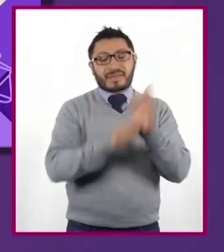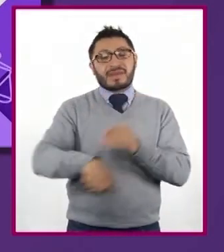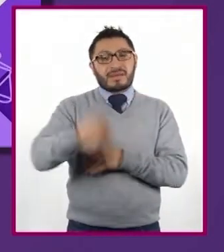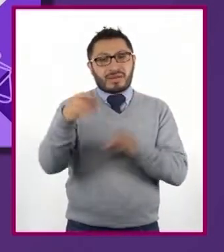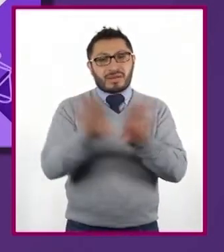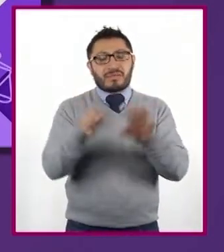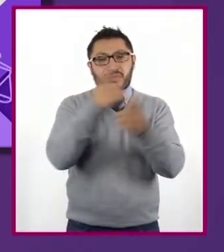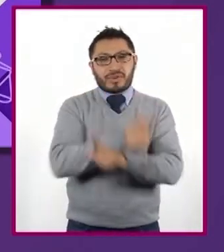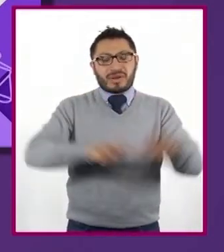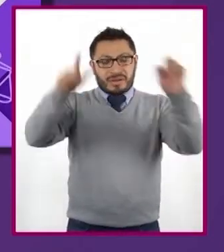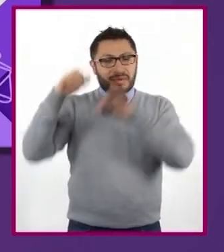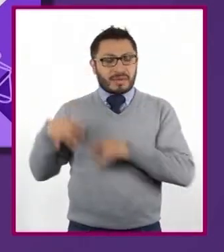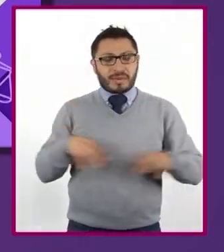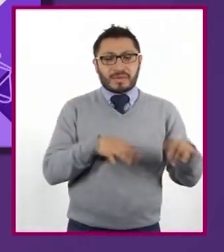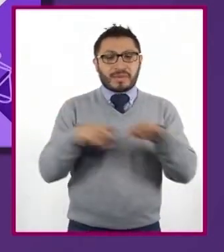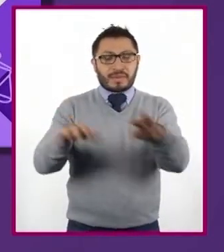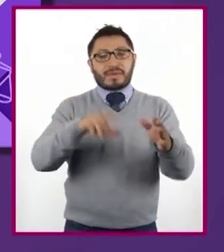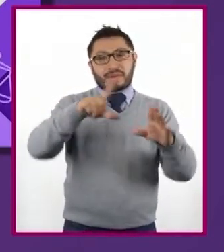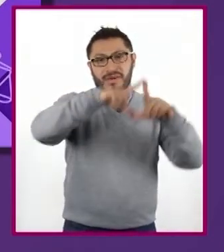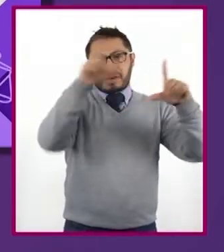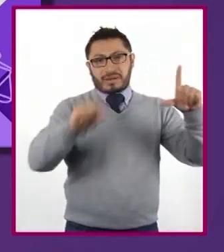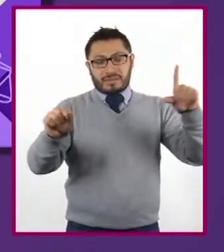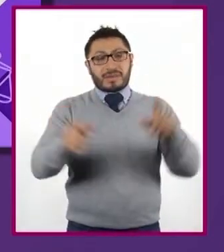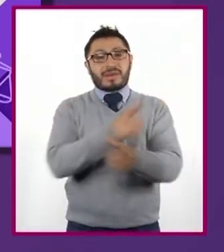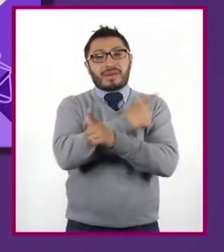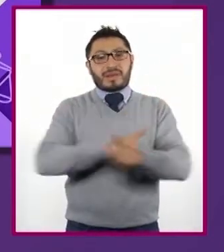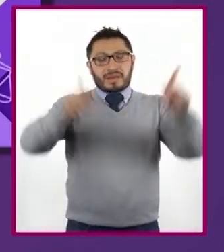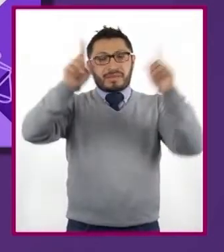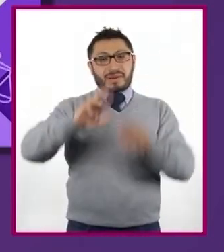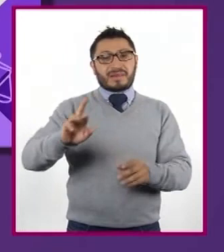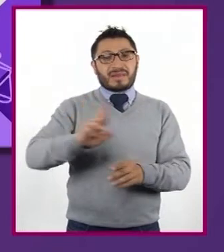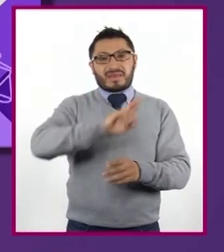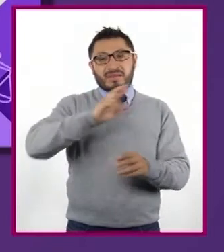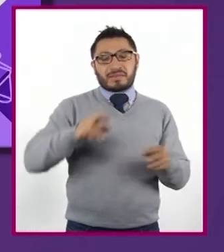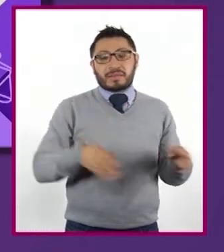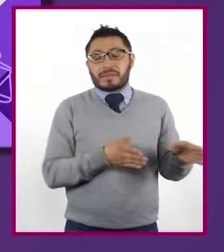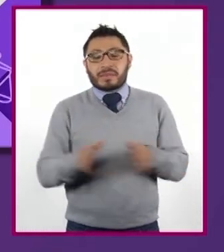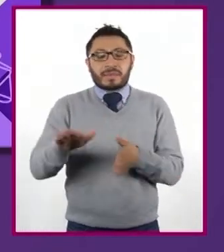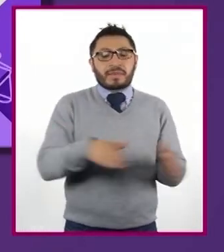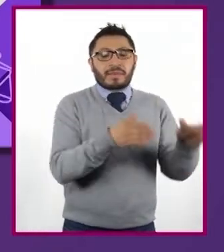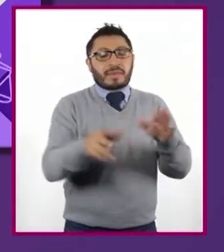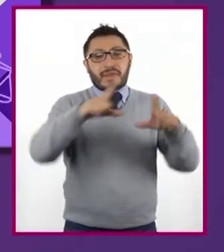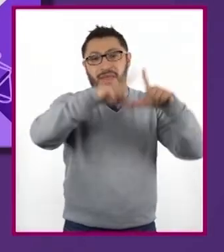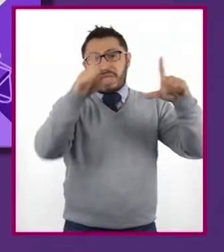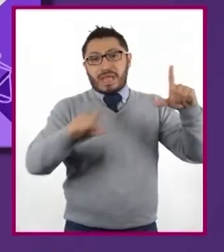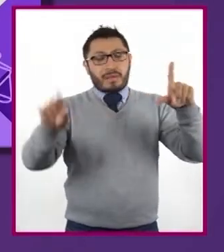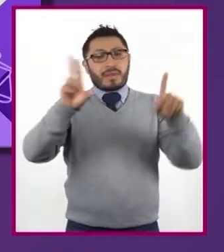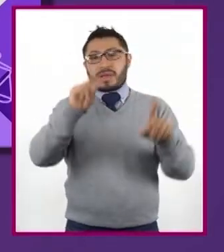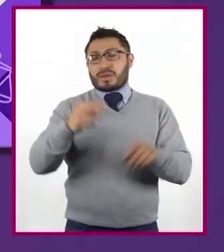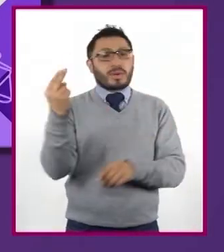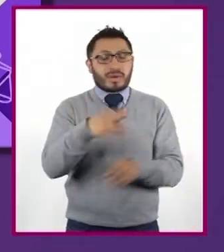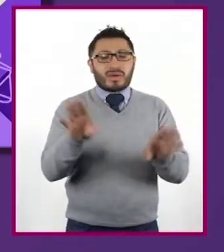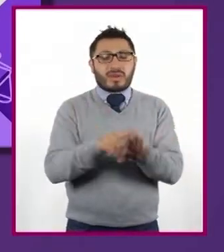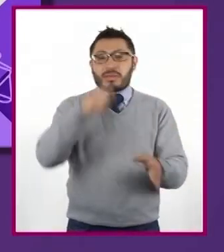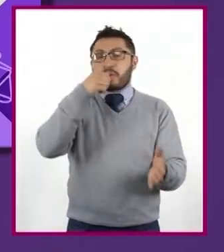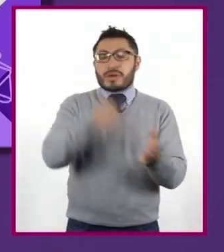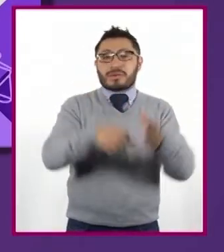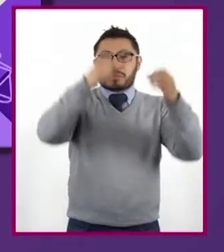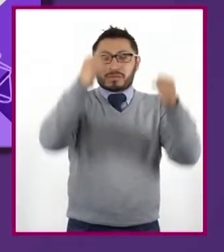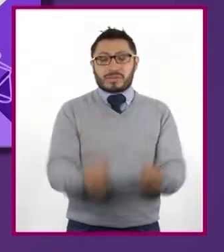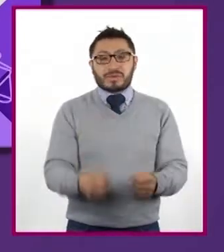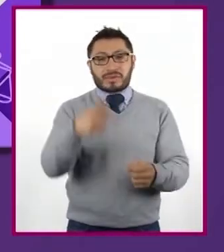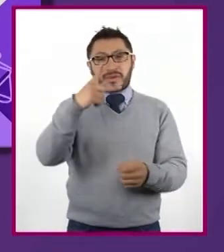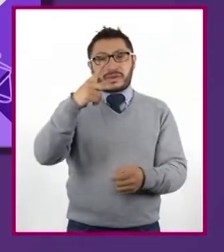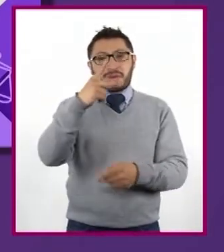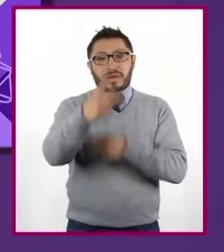la República Mexicana, de la libertad de recorrer el país sin necesidad de carta de seguridad,